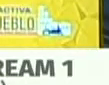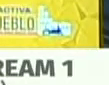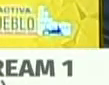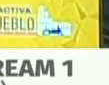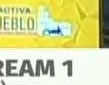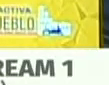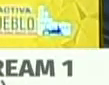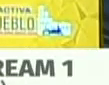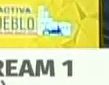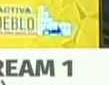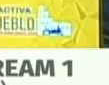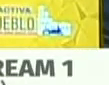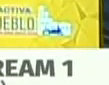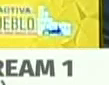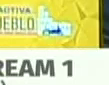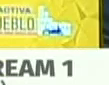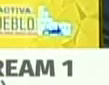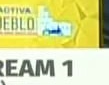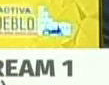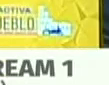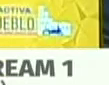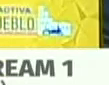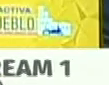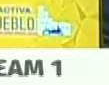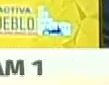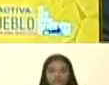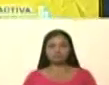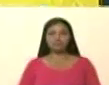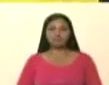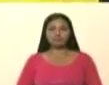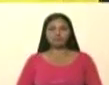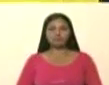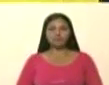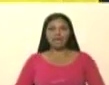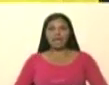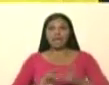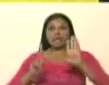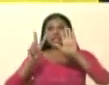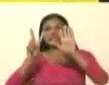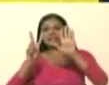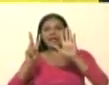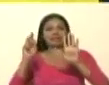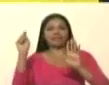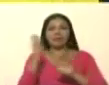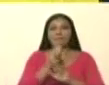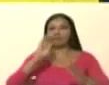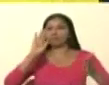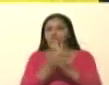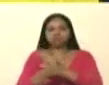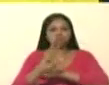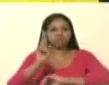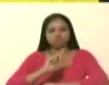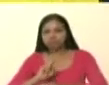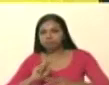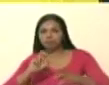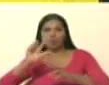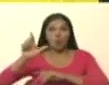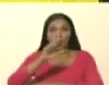se fue julio se fue el mes número 7 ahí que un mes de julio